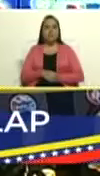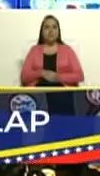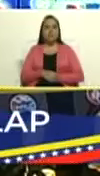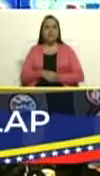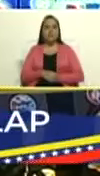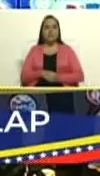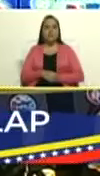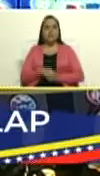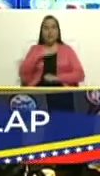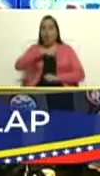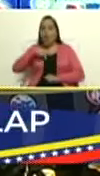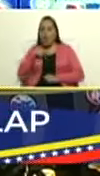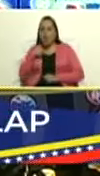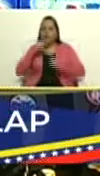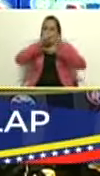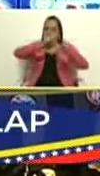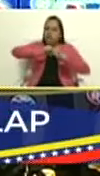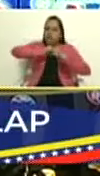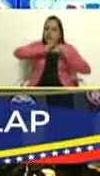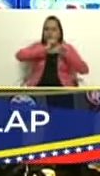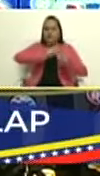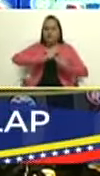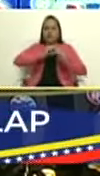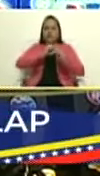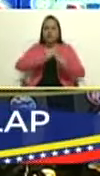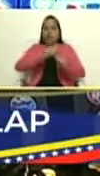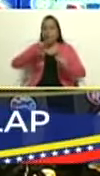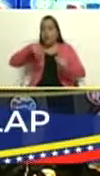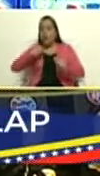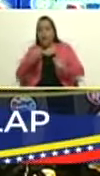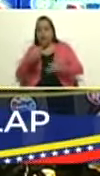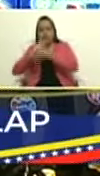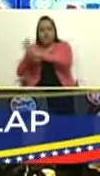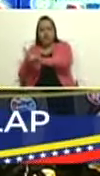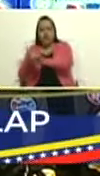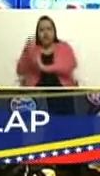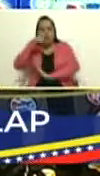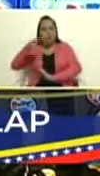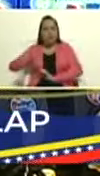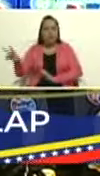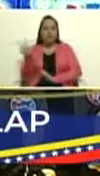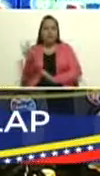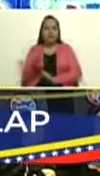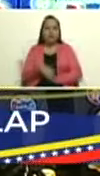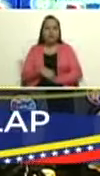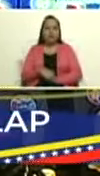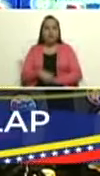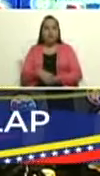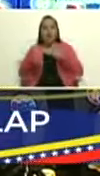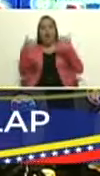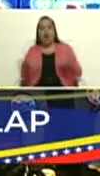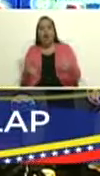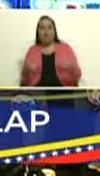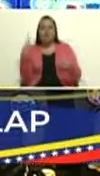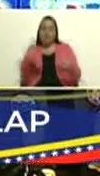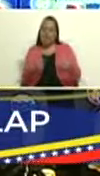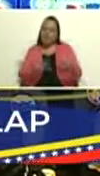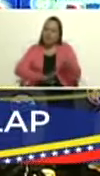Hemos resistido, no pudieron con nosotros, y ahora llegó el momento de